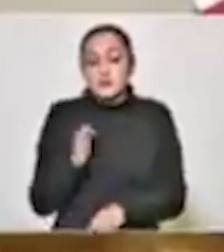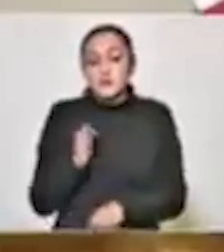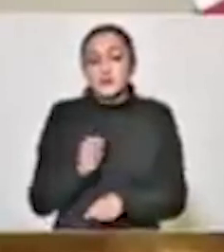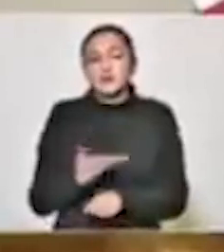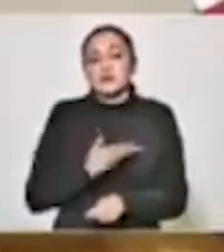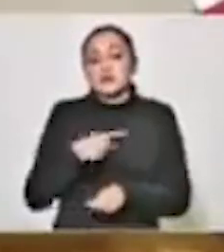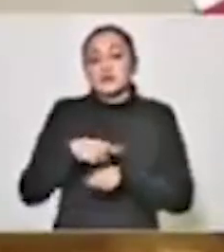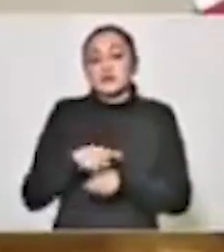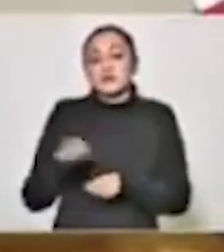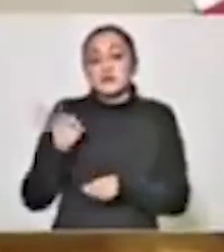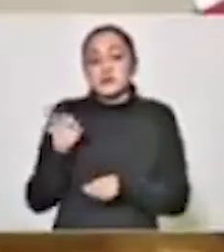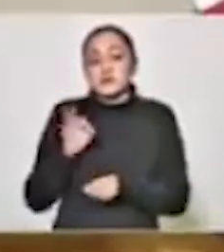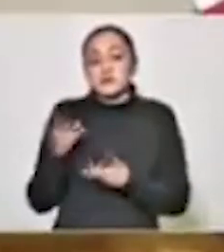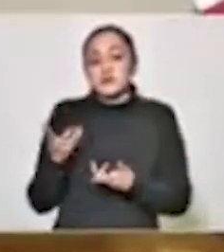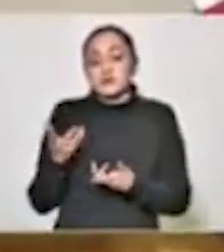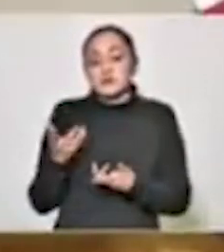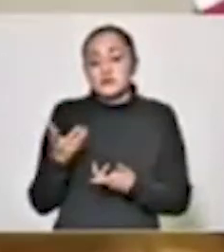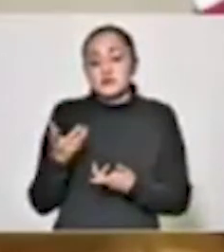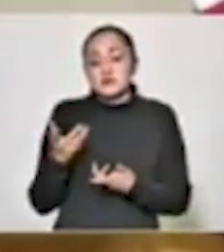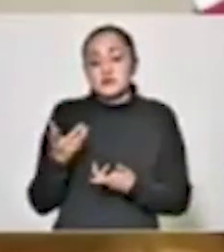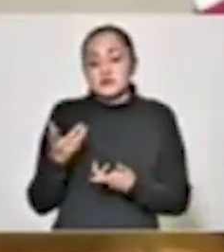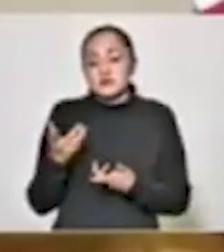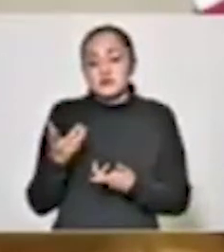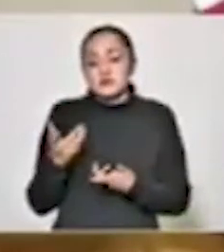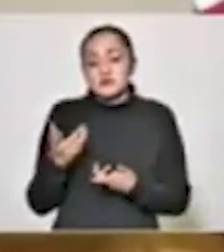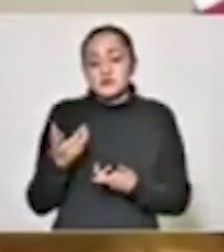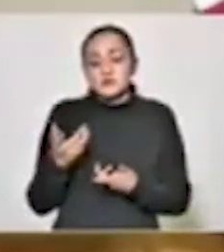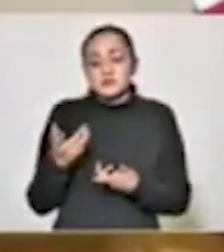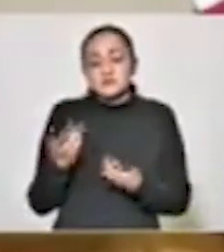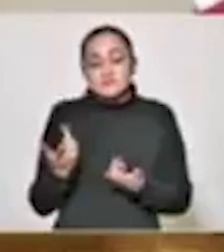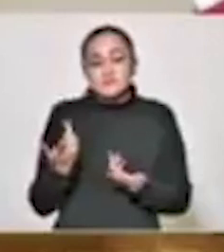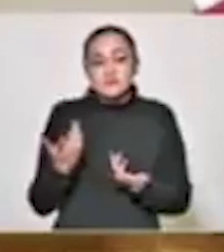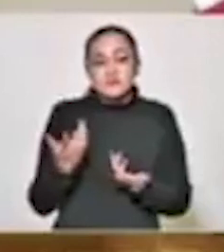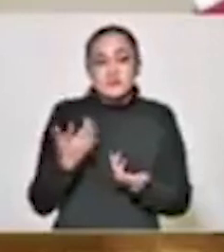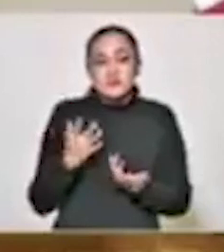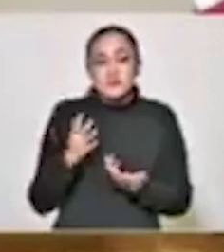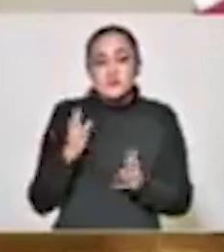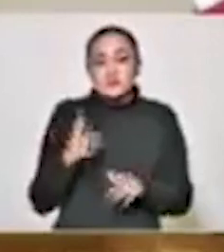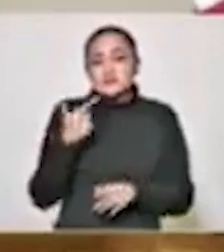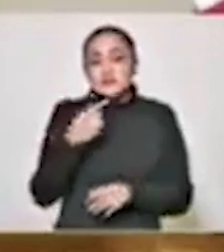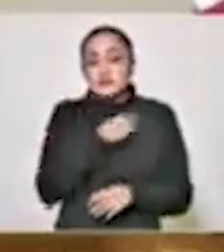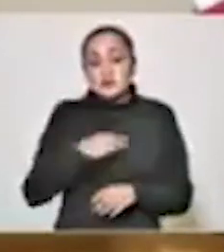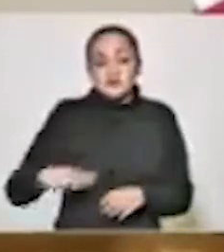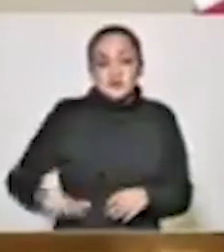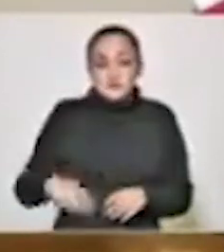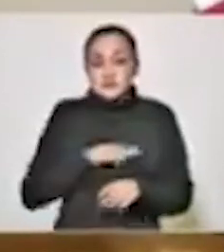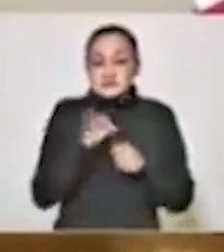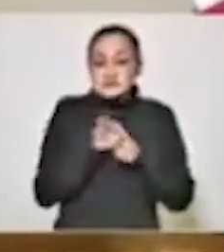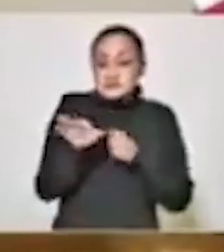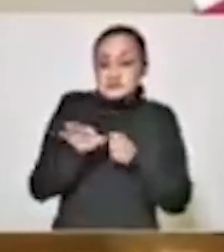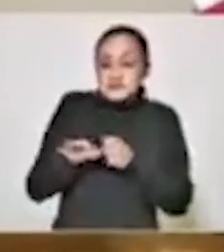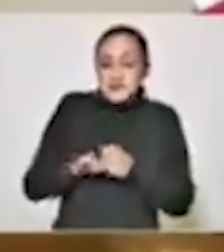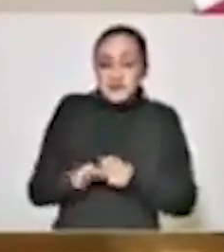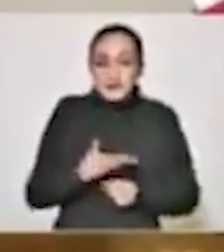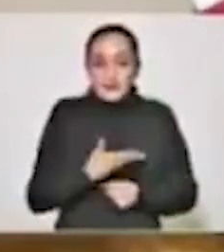tener el riesgo de generar afectaciones en al menos 7 municipios.